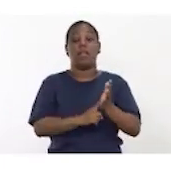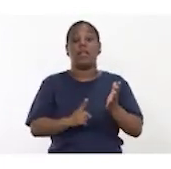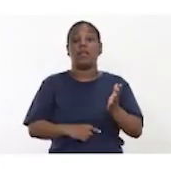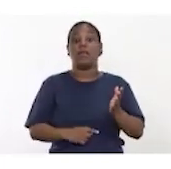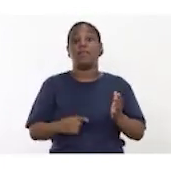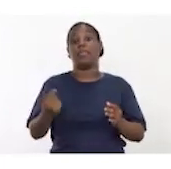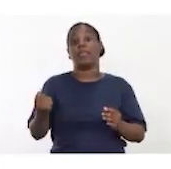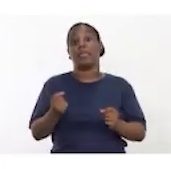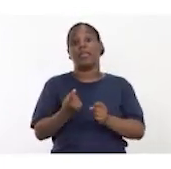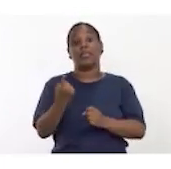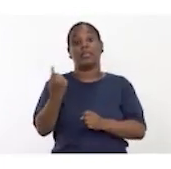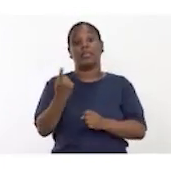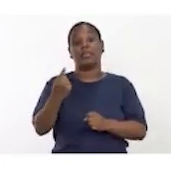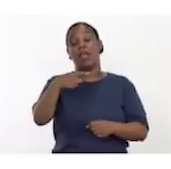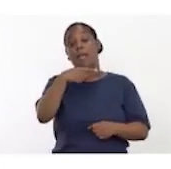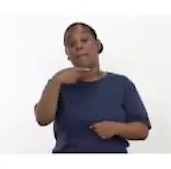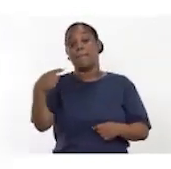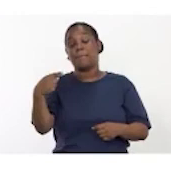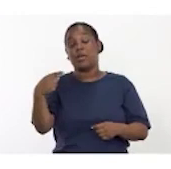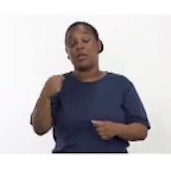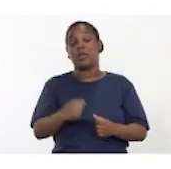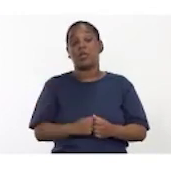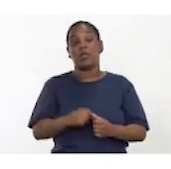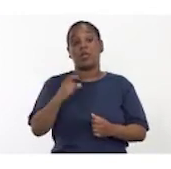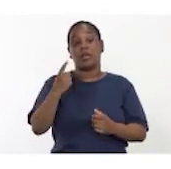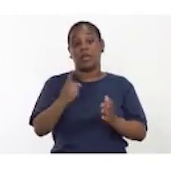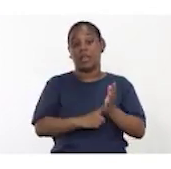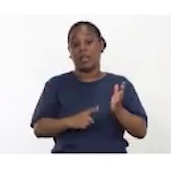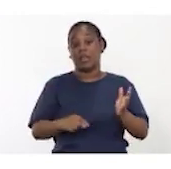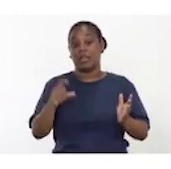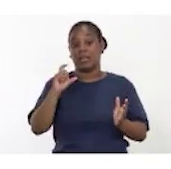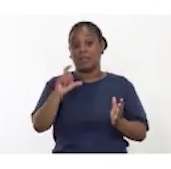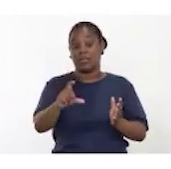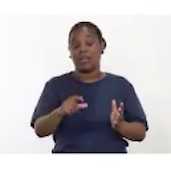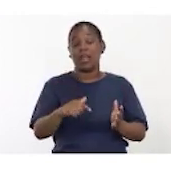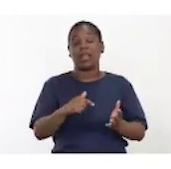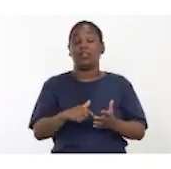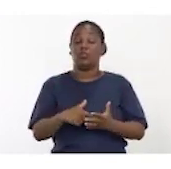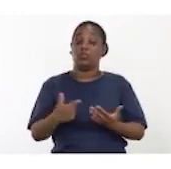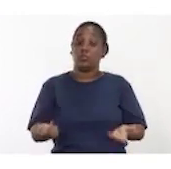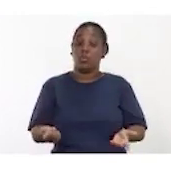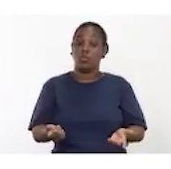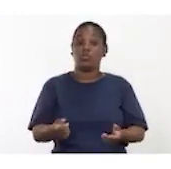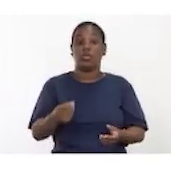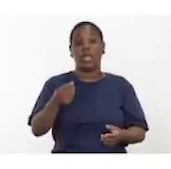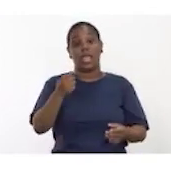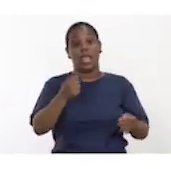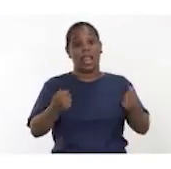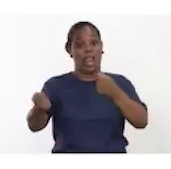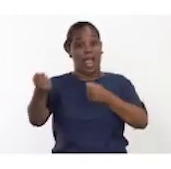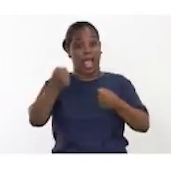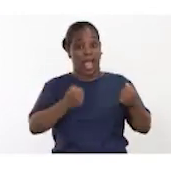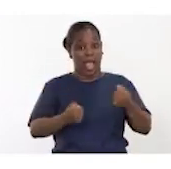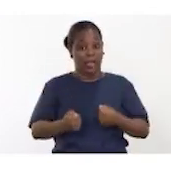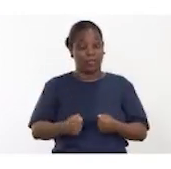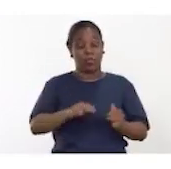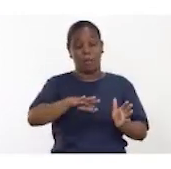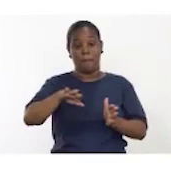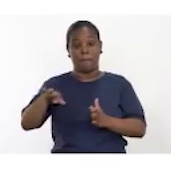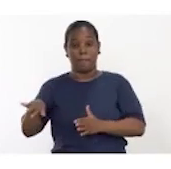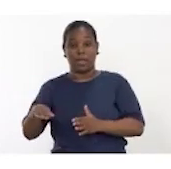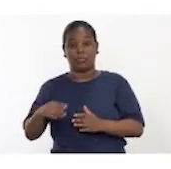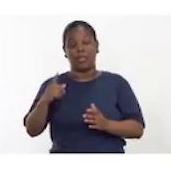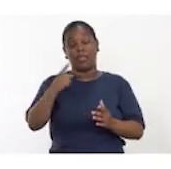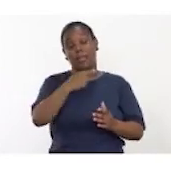energía inicial es menor que la energía final, entonces el átomo pasa de un